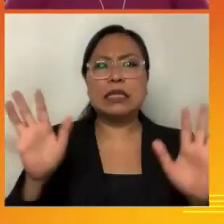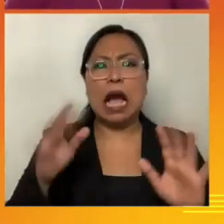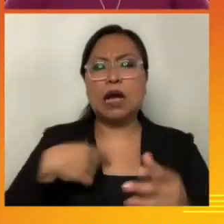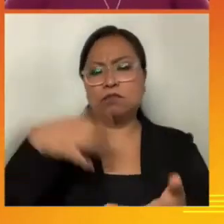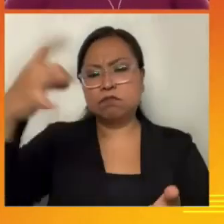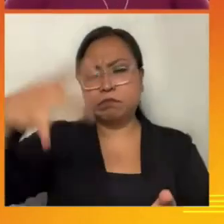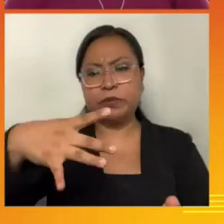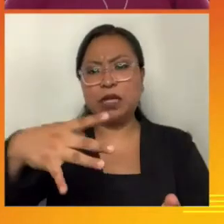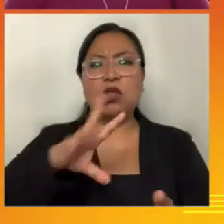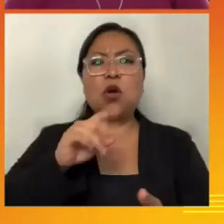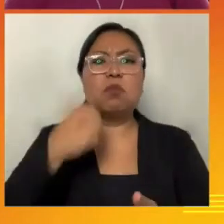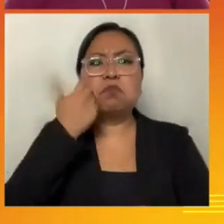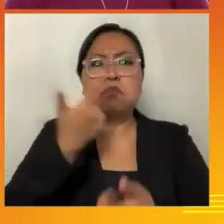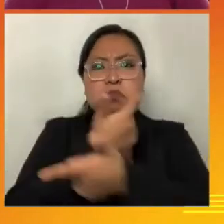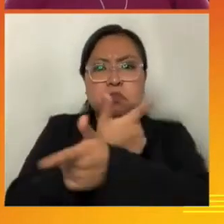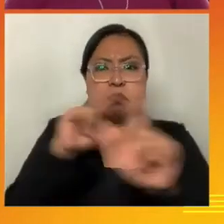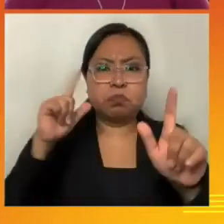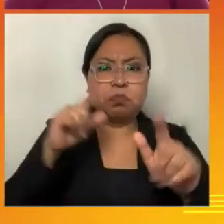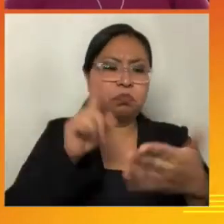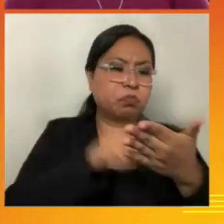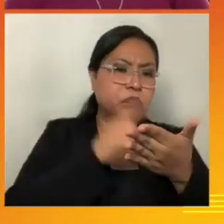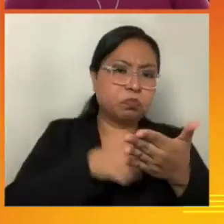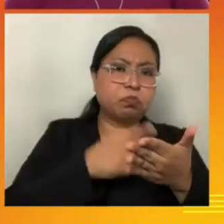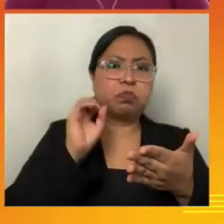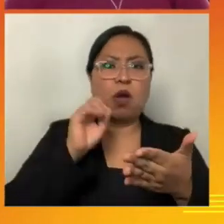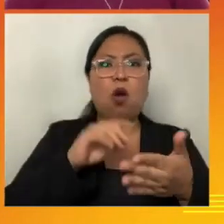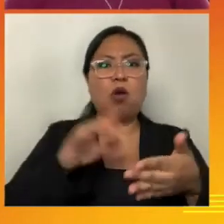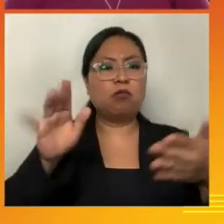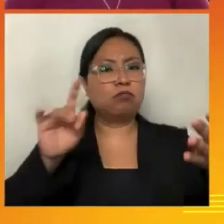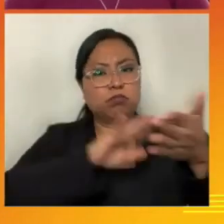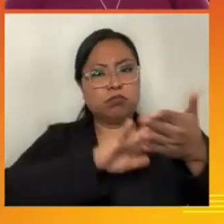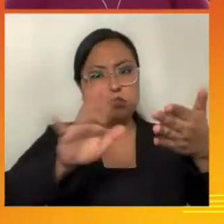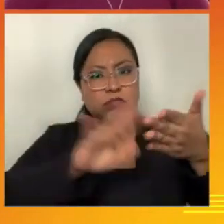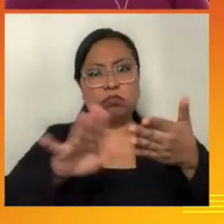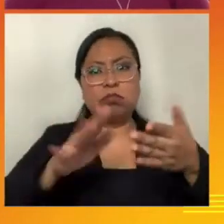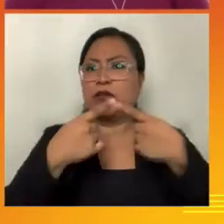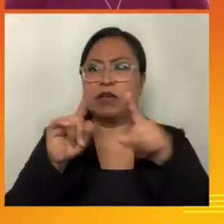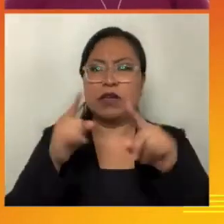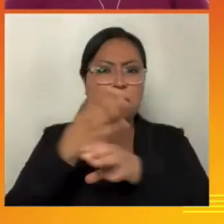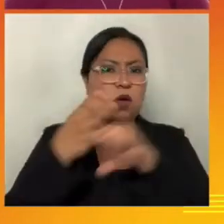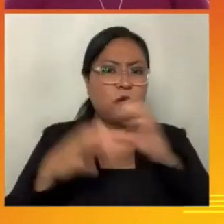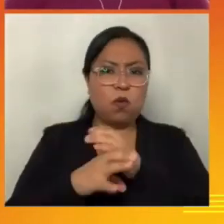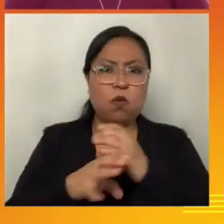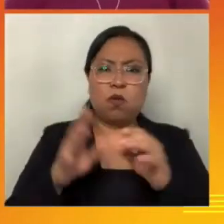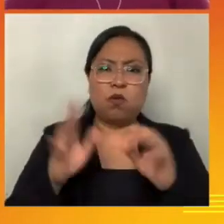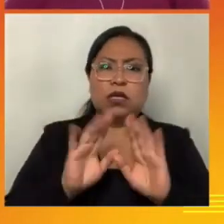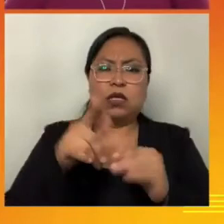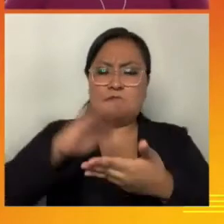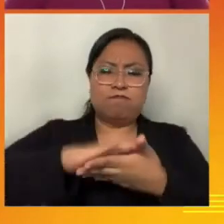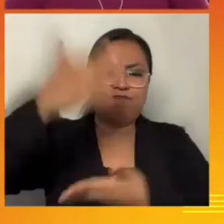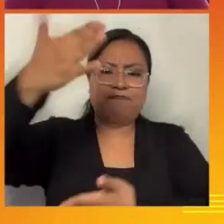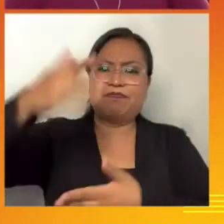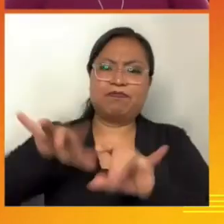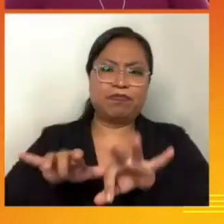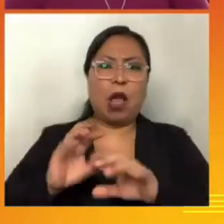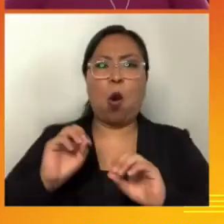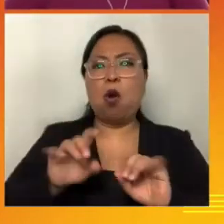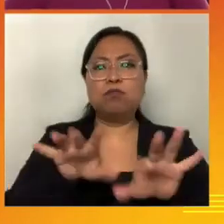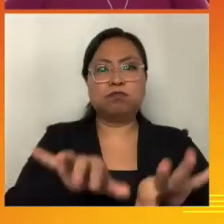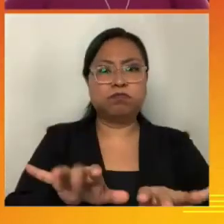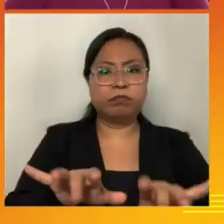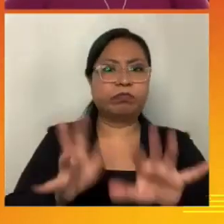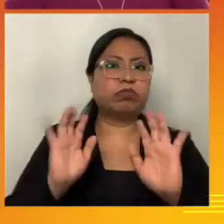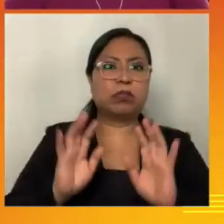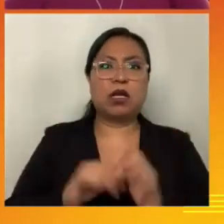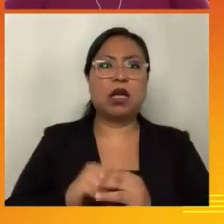en cualquier dispositivo, en cualquier momento, y cualquier persona con acceso a estas soluciones desde